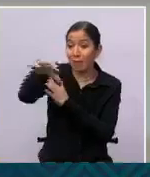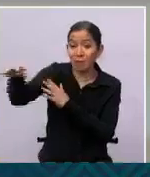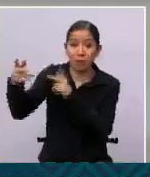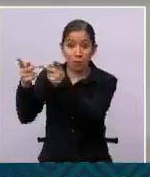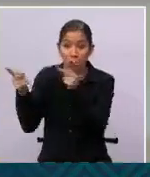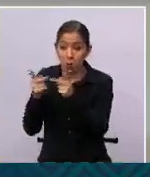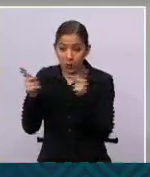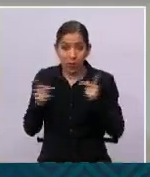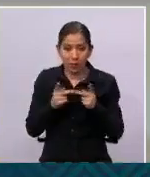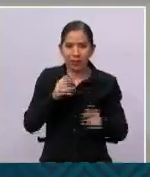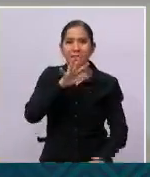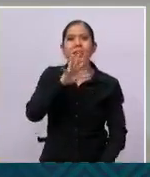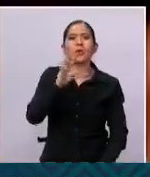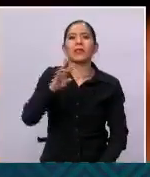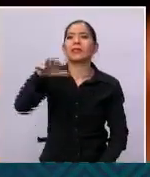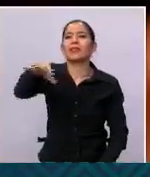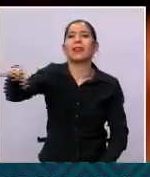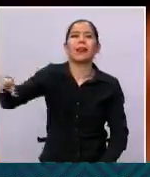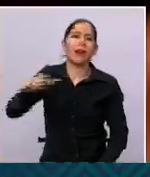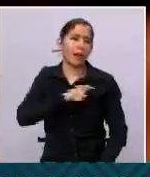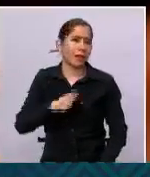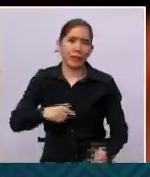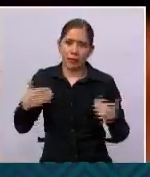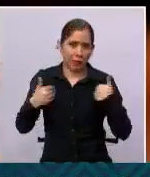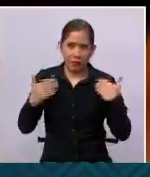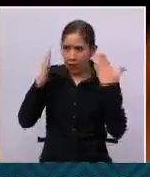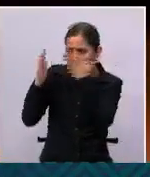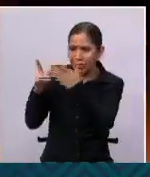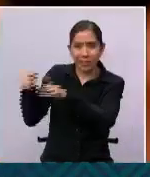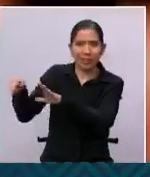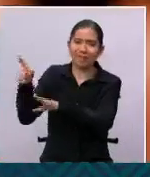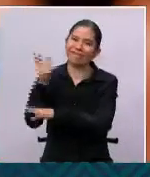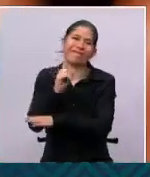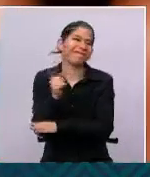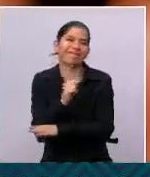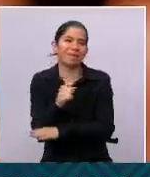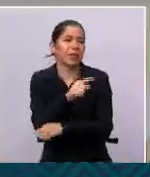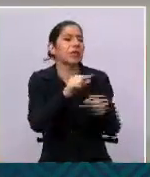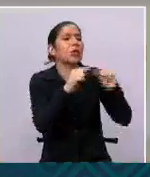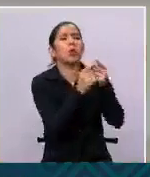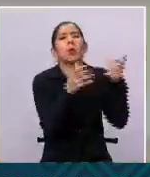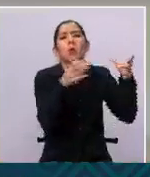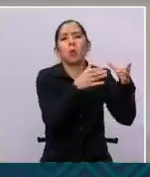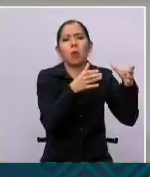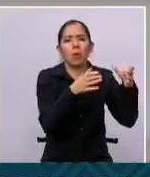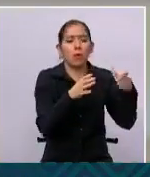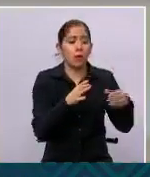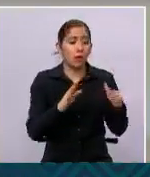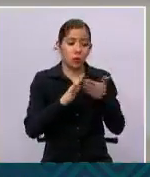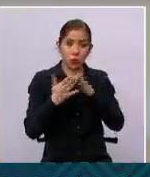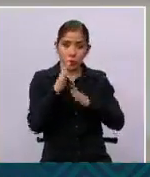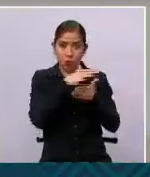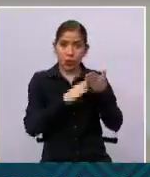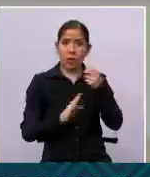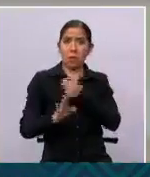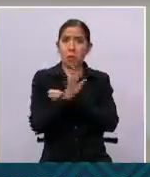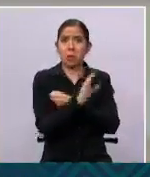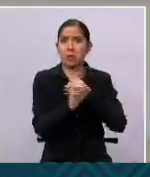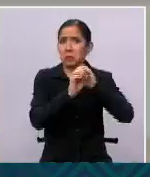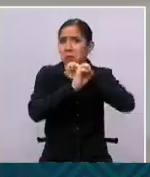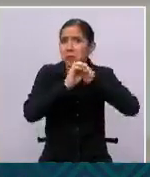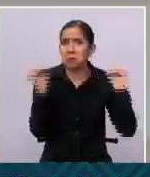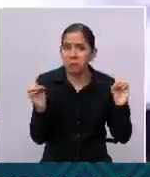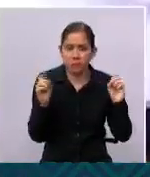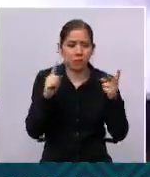tiene nuestro departamento de Santa Cruz. No hace nada ese gabinete por la seguridad ciudadana. No aporta en nada a